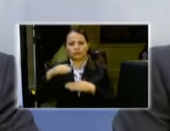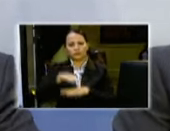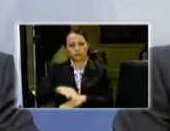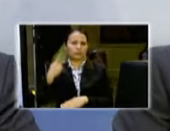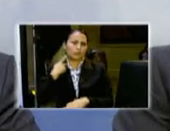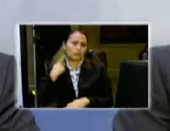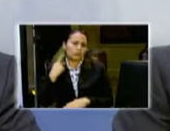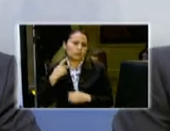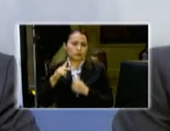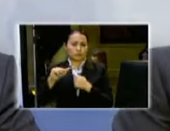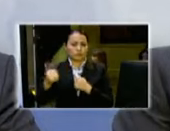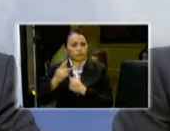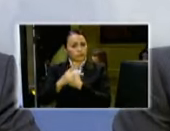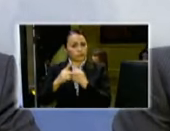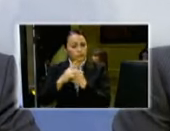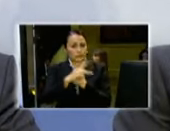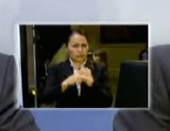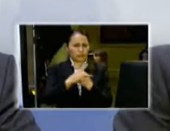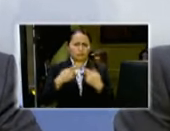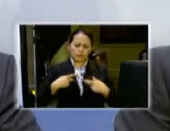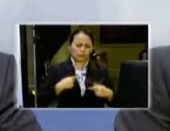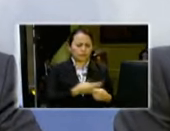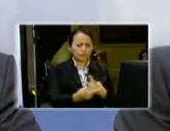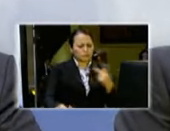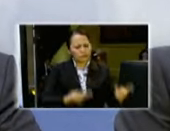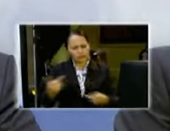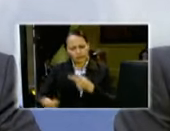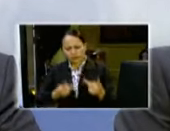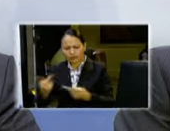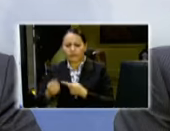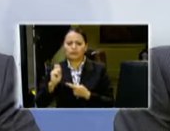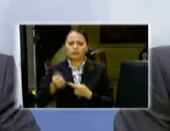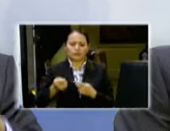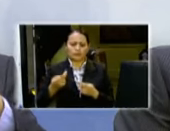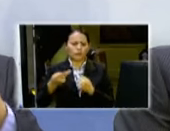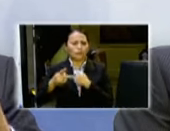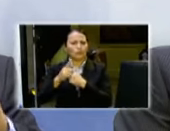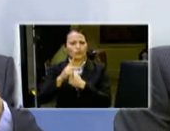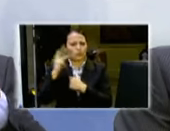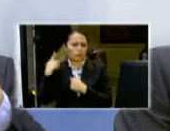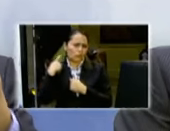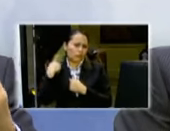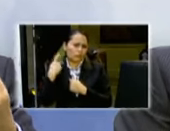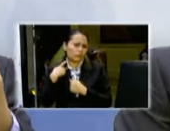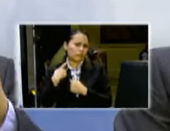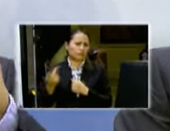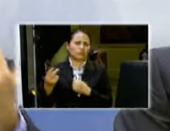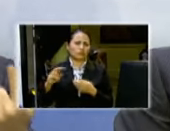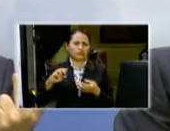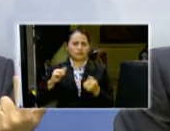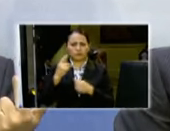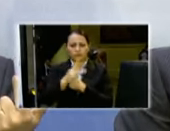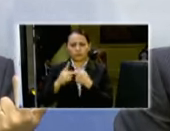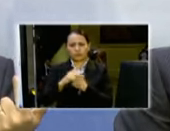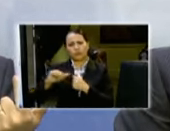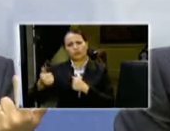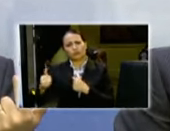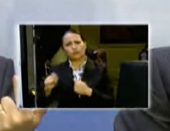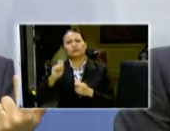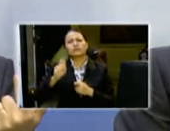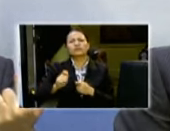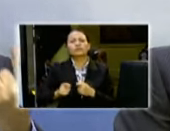los mexicanos de su política exterior? Bueno, justamente lo que quieren es una política exterior que incremente el